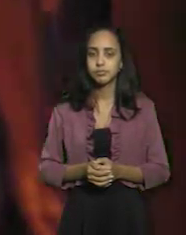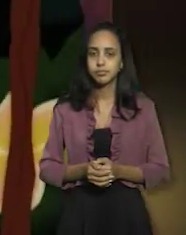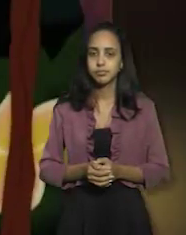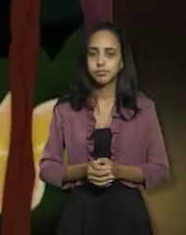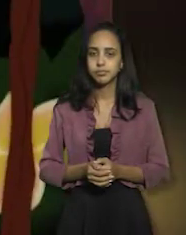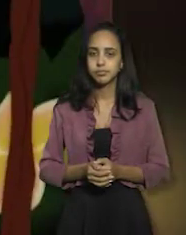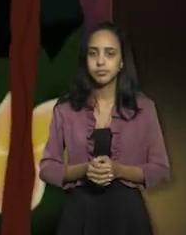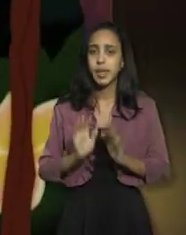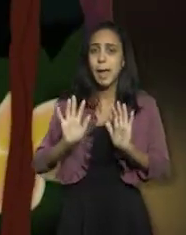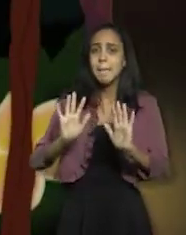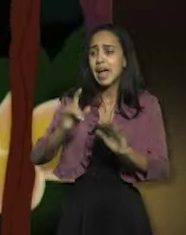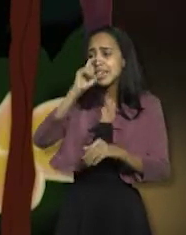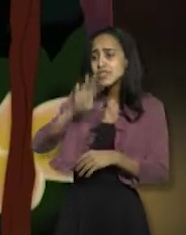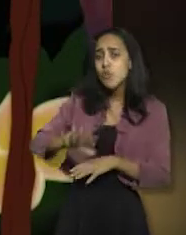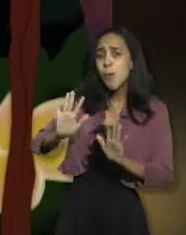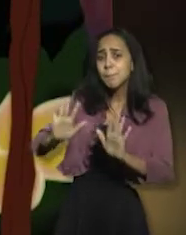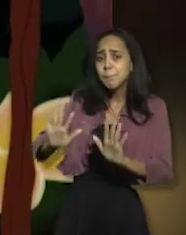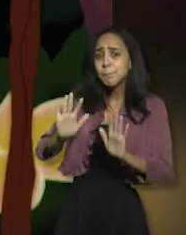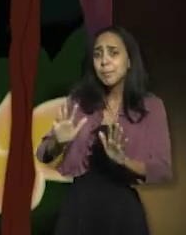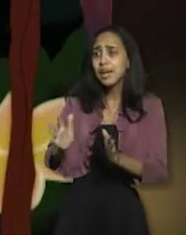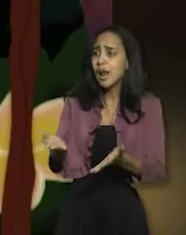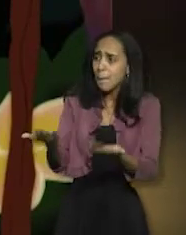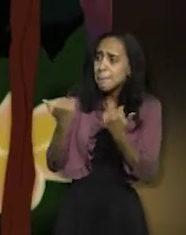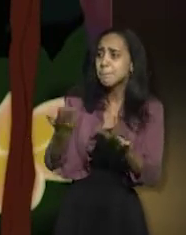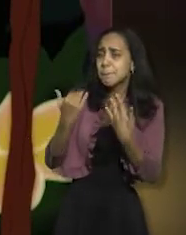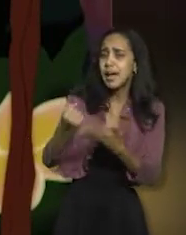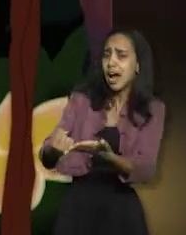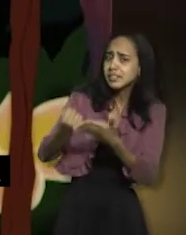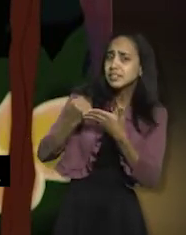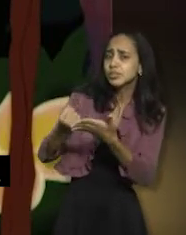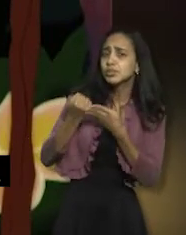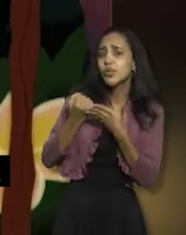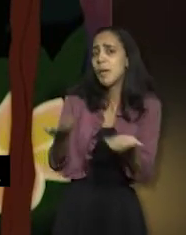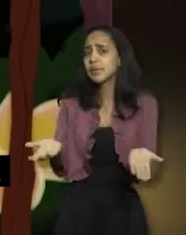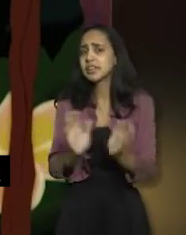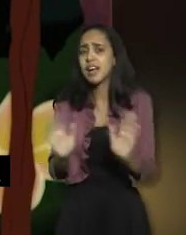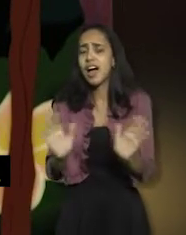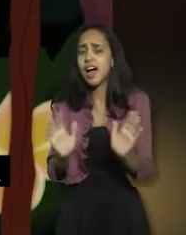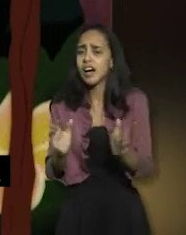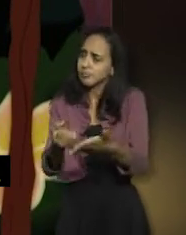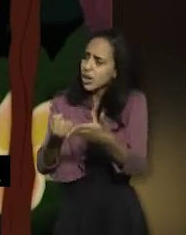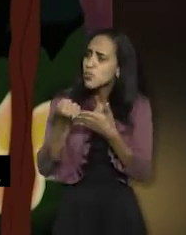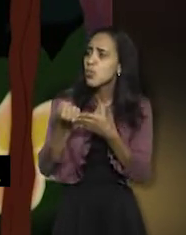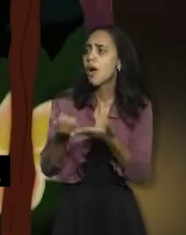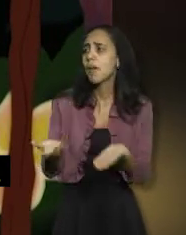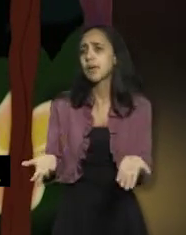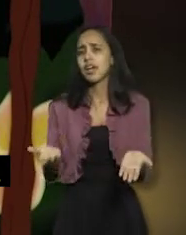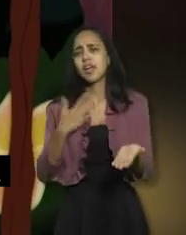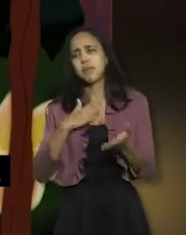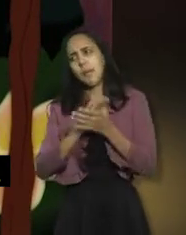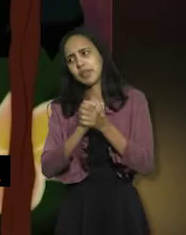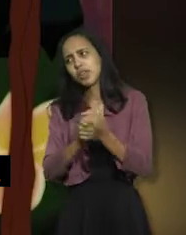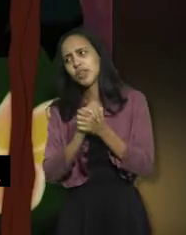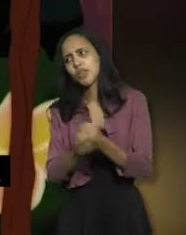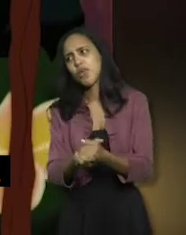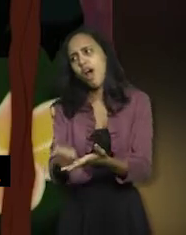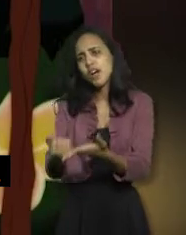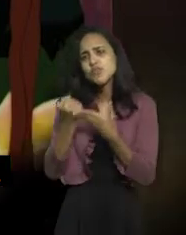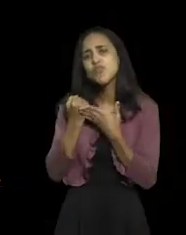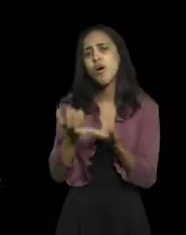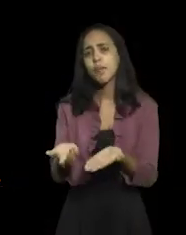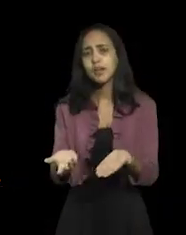¡Oye! ¡Chama! ¡Chama! ¡Ambia! ¡Sácame! ¡Sácame! ¡Consorte! ¿Me ayudas a salir?